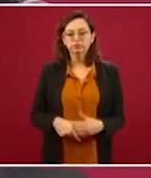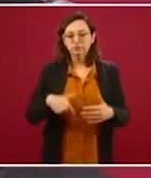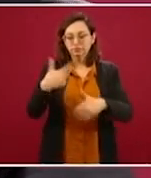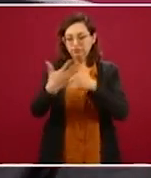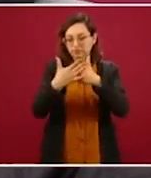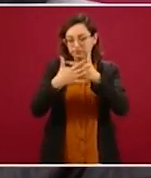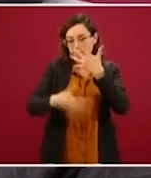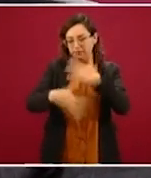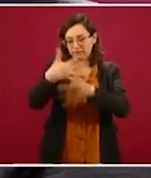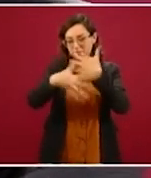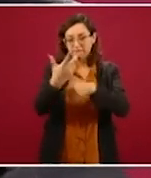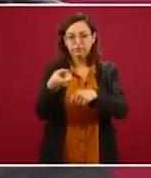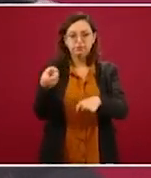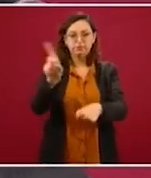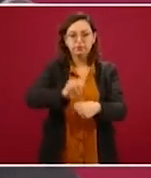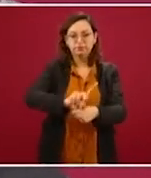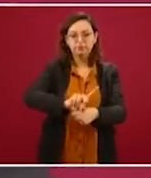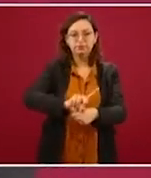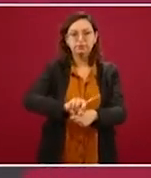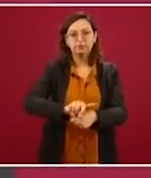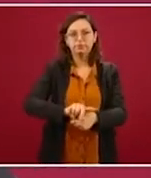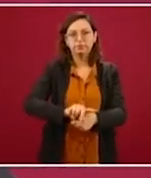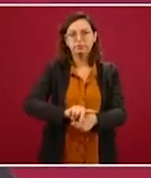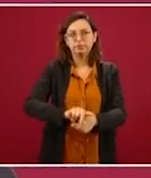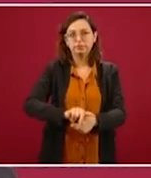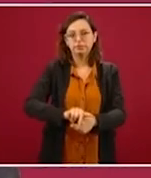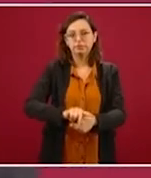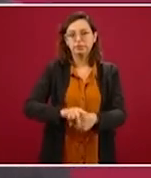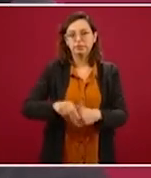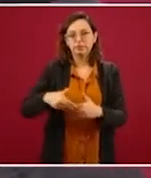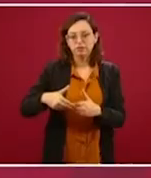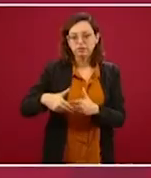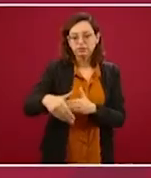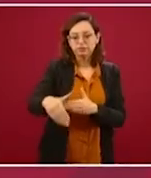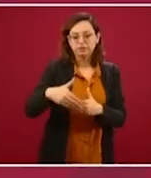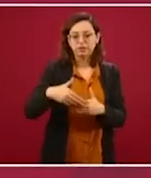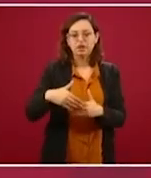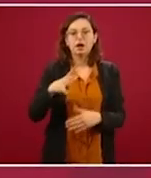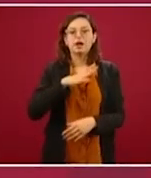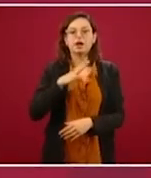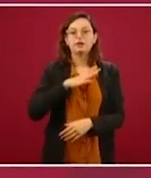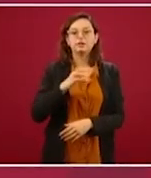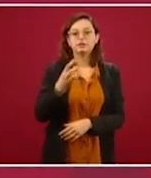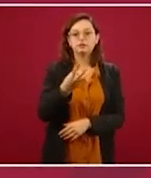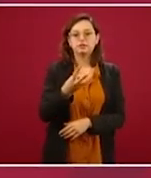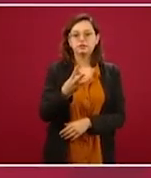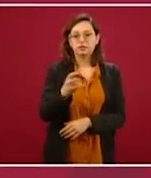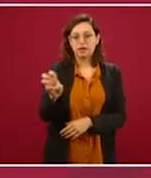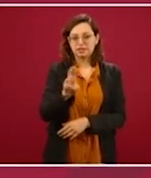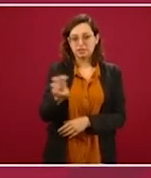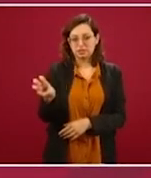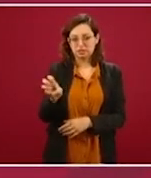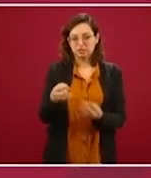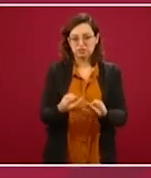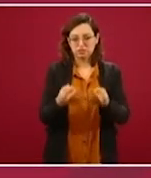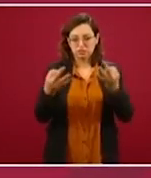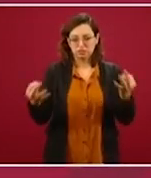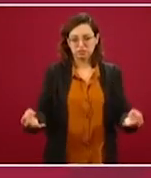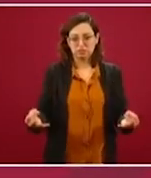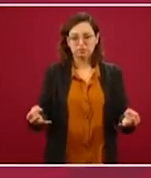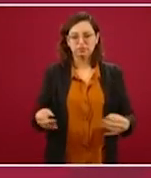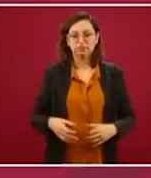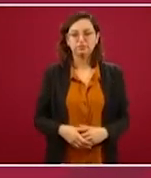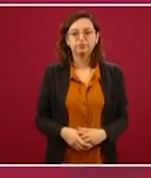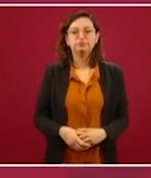15 días, a más tardar, vamos a tener 300 terrenos